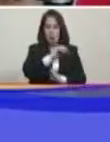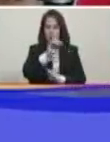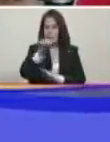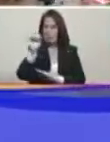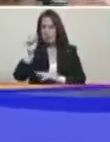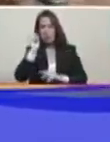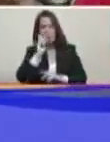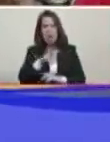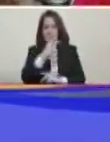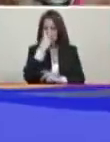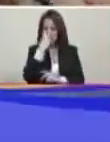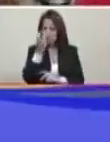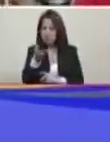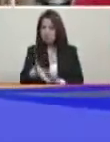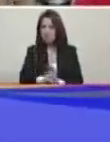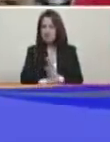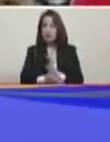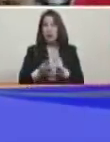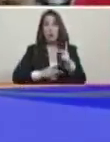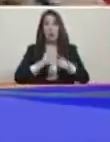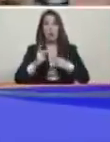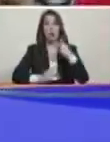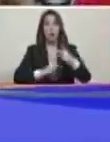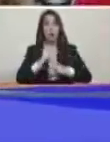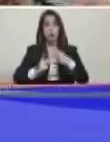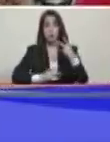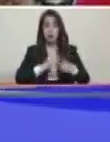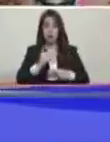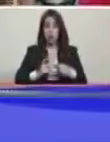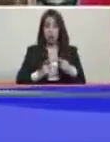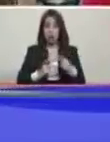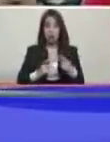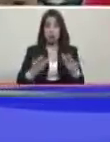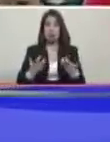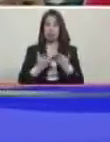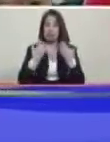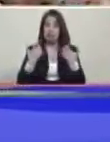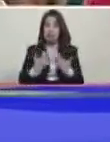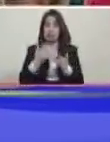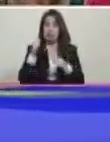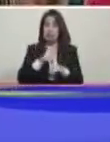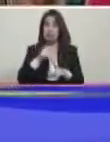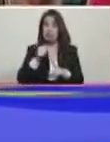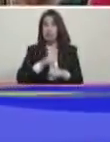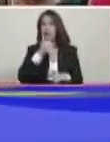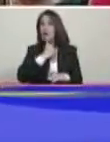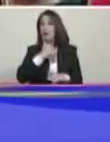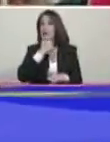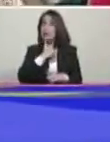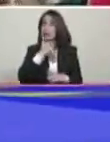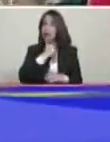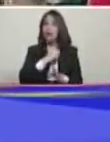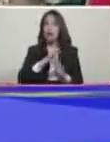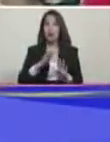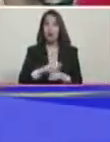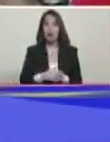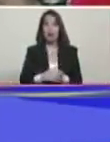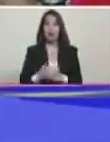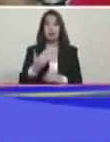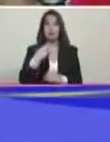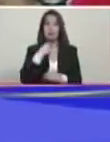porque ellos estaban buscando esos productores que hemos aguantado esta guerra económica, y nos ha afectado. Claro. Nos ha